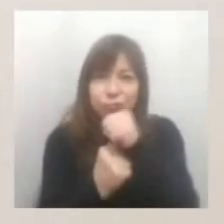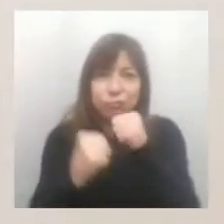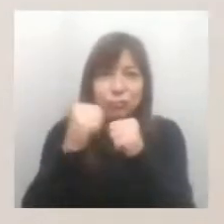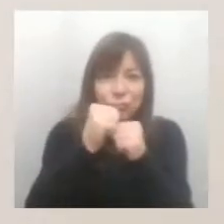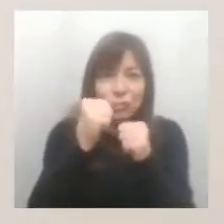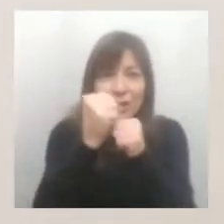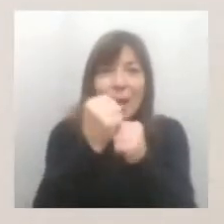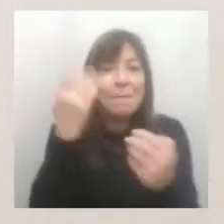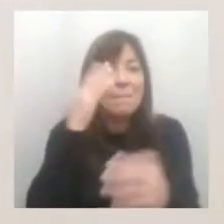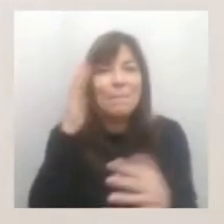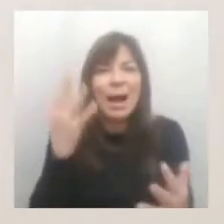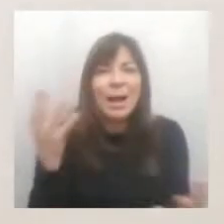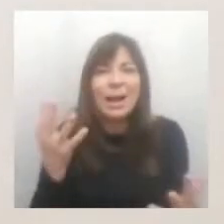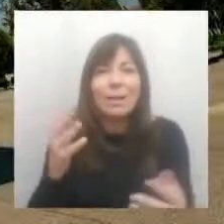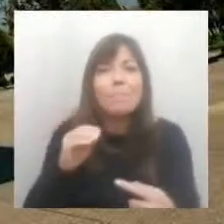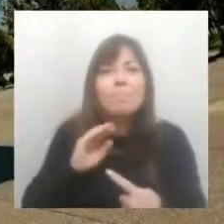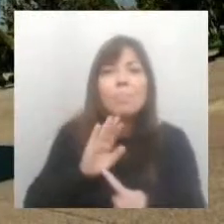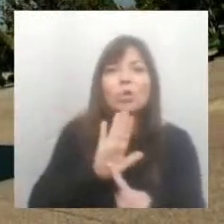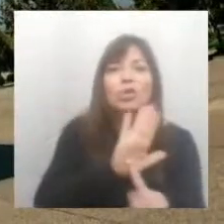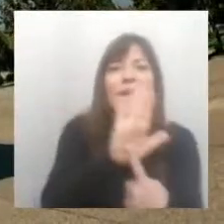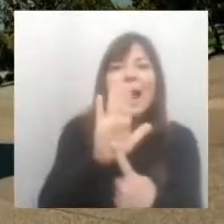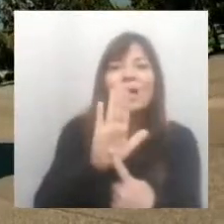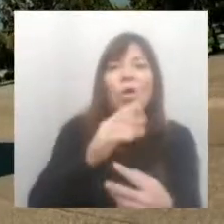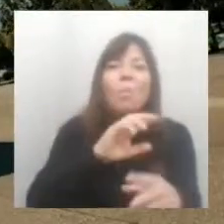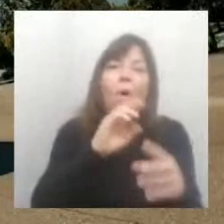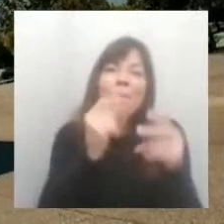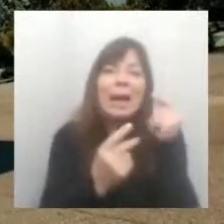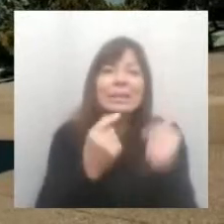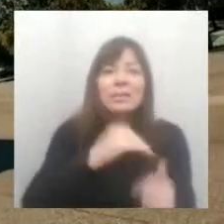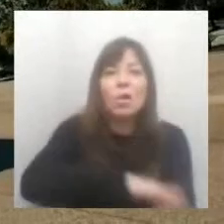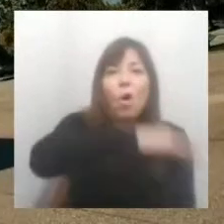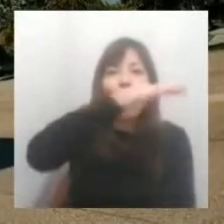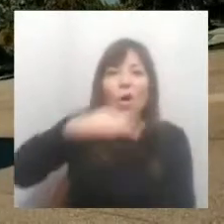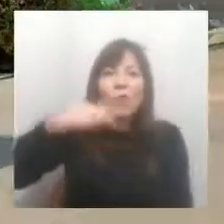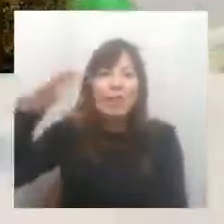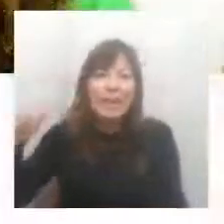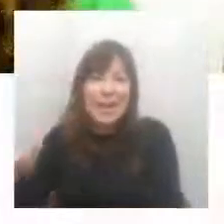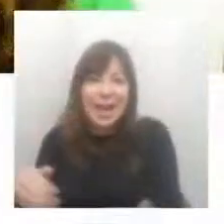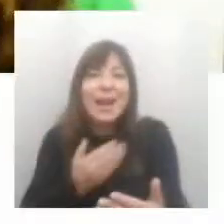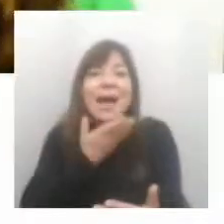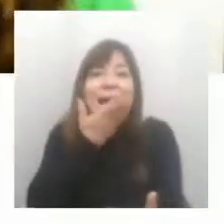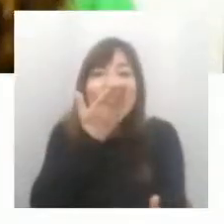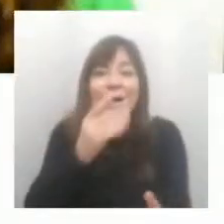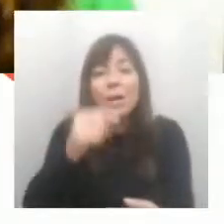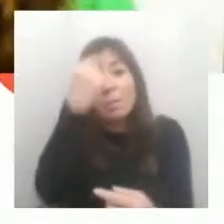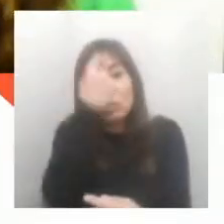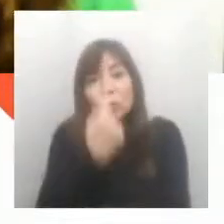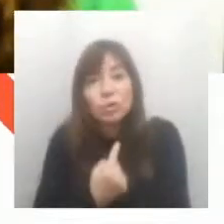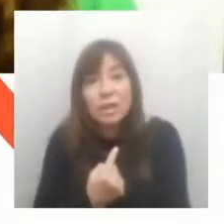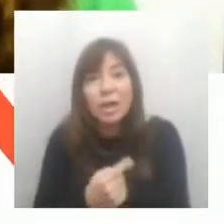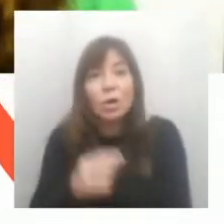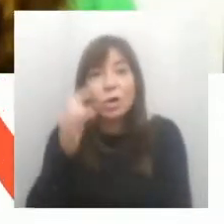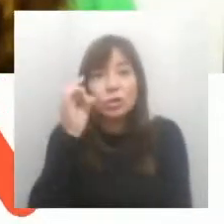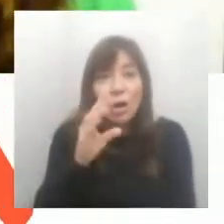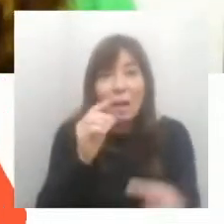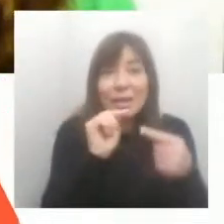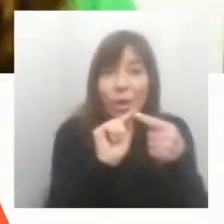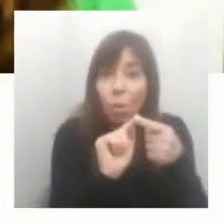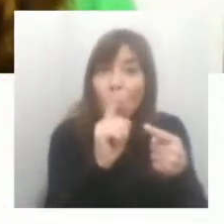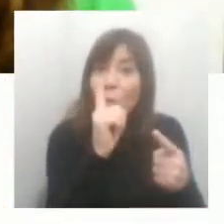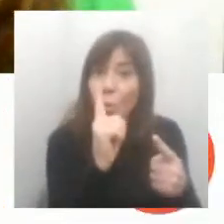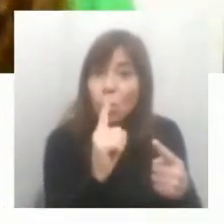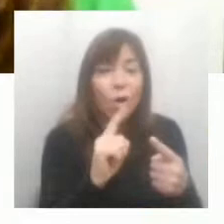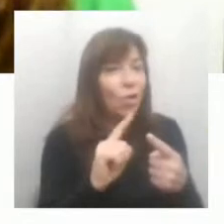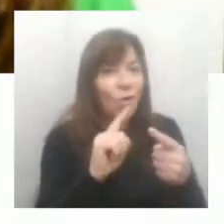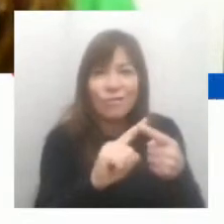para proyectar una cordillera, una representación de la cordillera. Entonces, el museo es más que un elemento, sino que son varios elementos asociados que